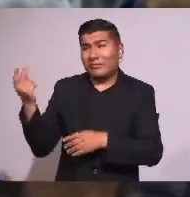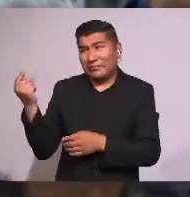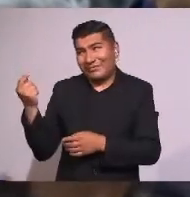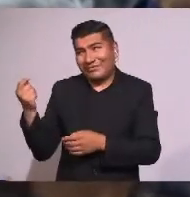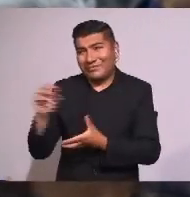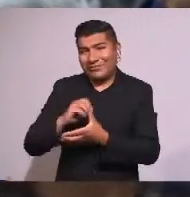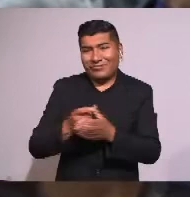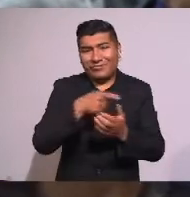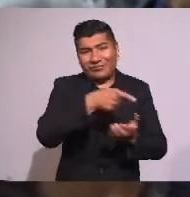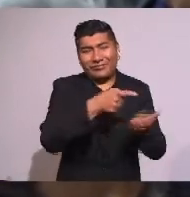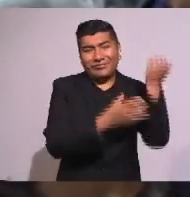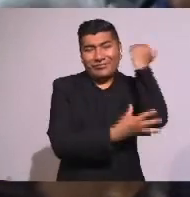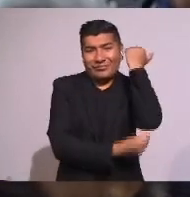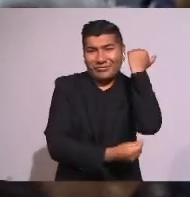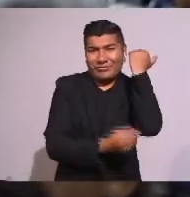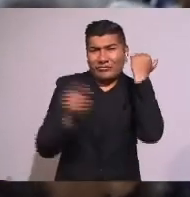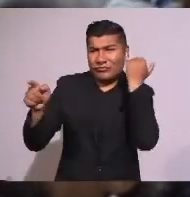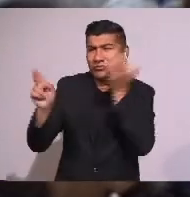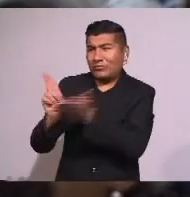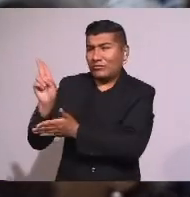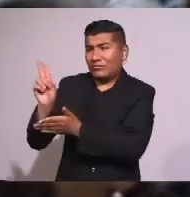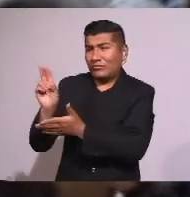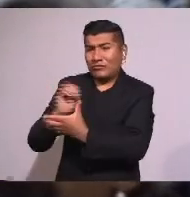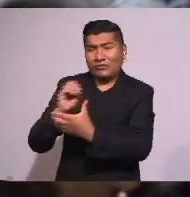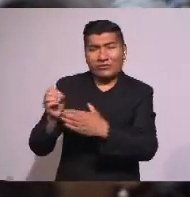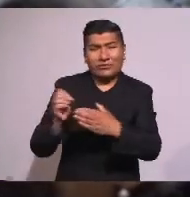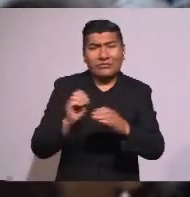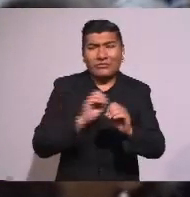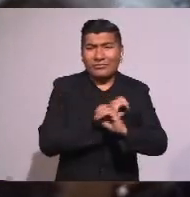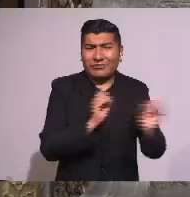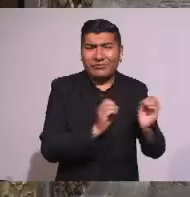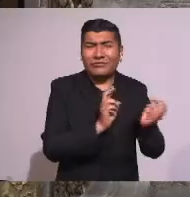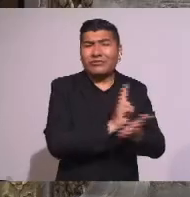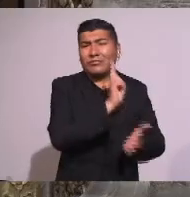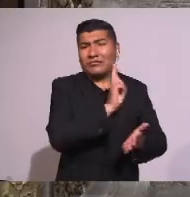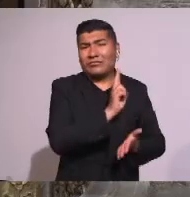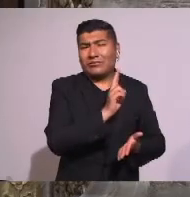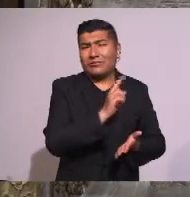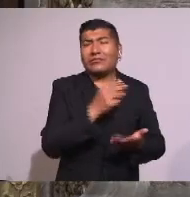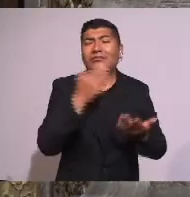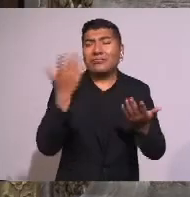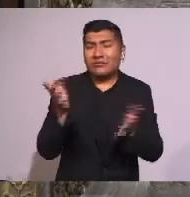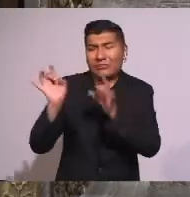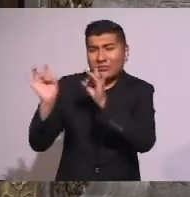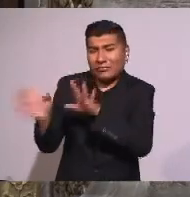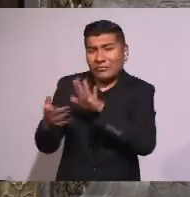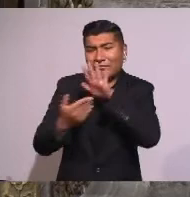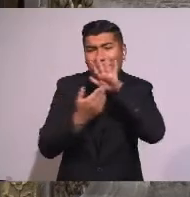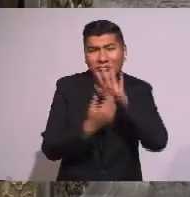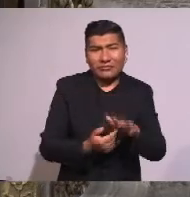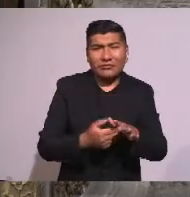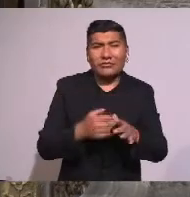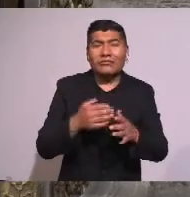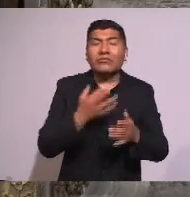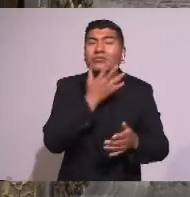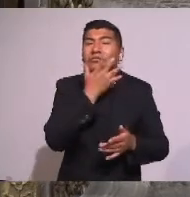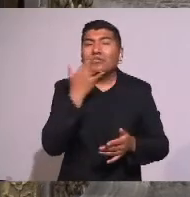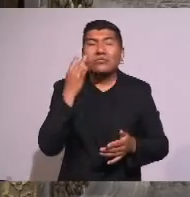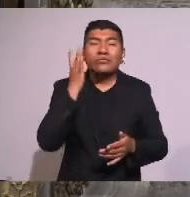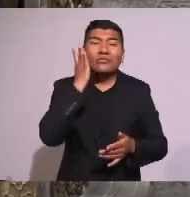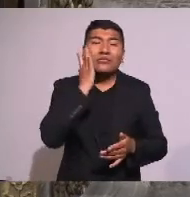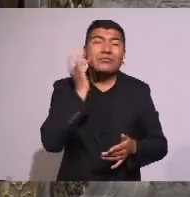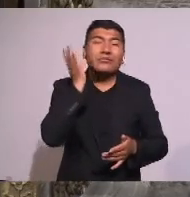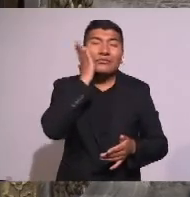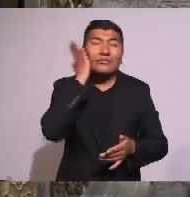pobre, si fuiste o no a la universidad, es decir, odio y discriminación por tu color de piel, por